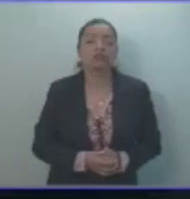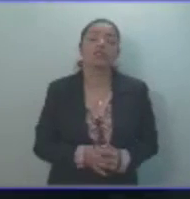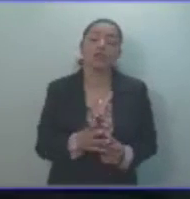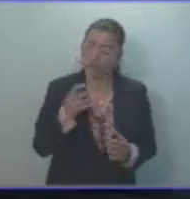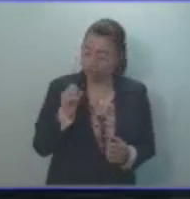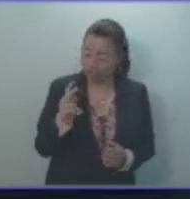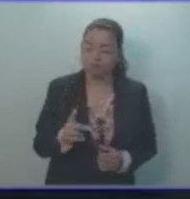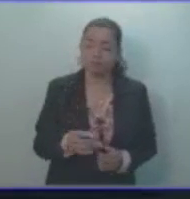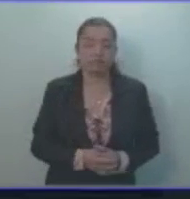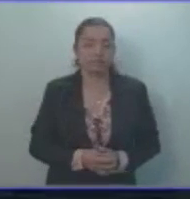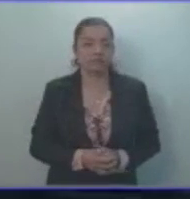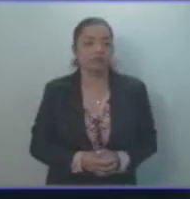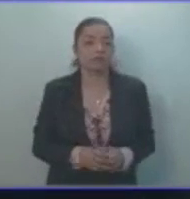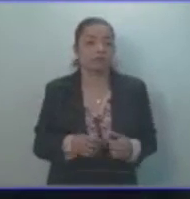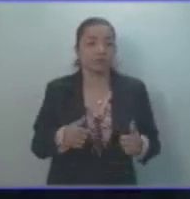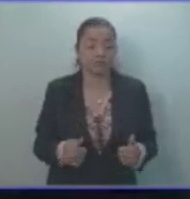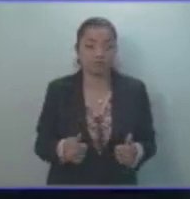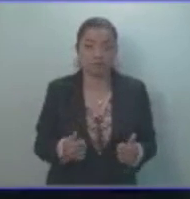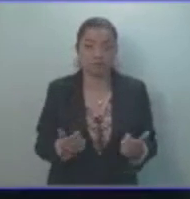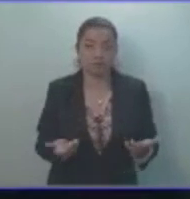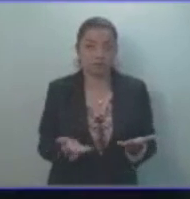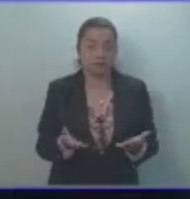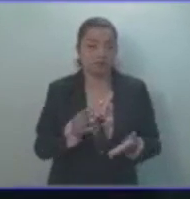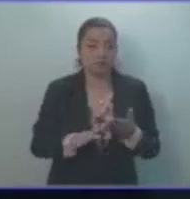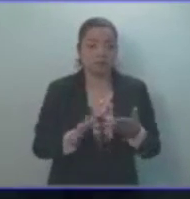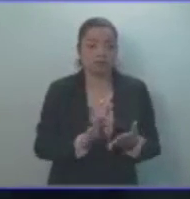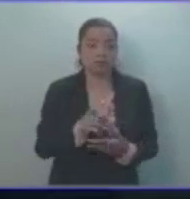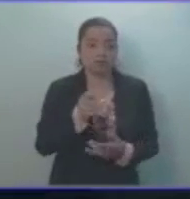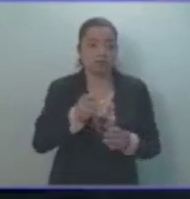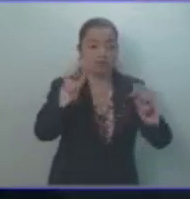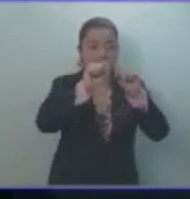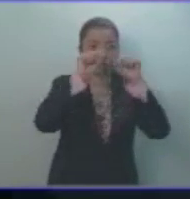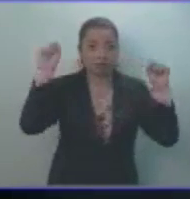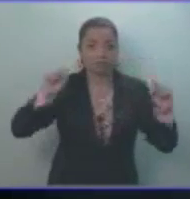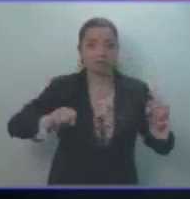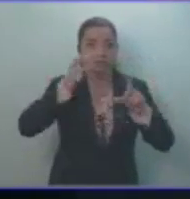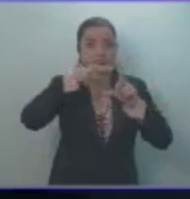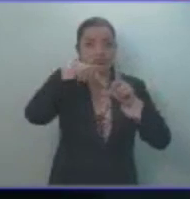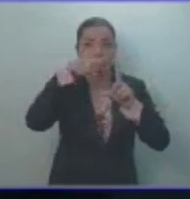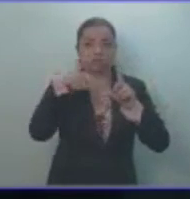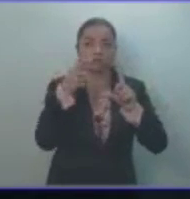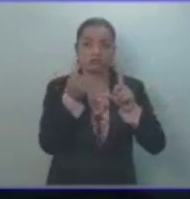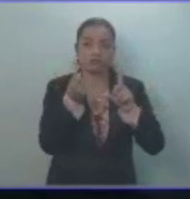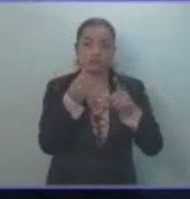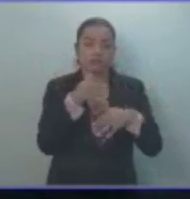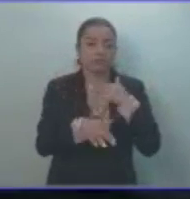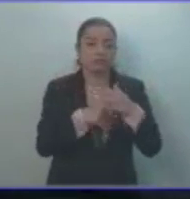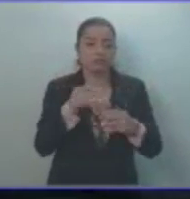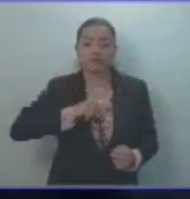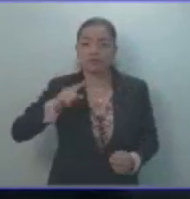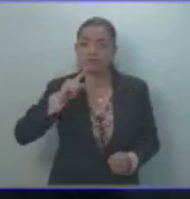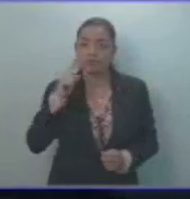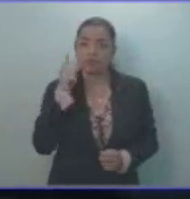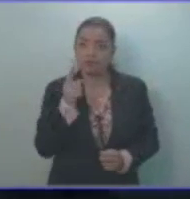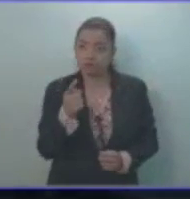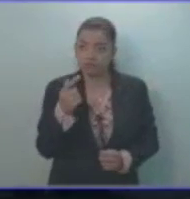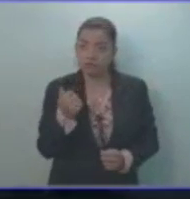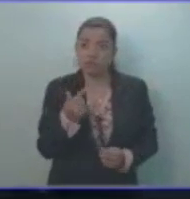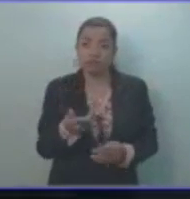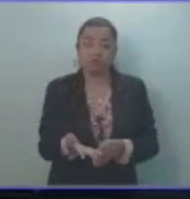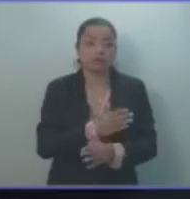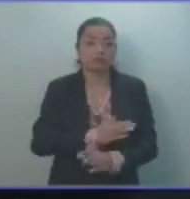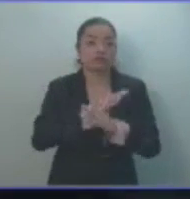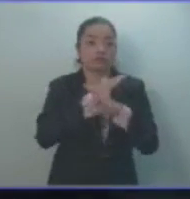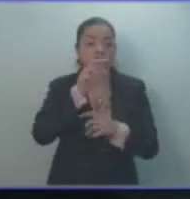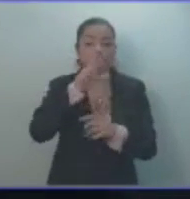ok. Bueno, el financiamiento al sistema de pensiones y fideicomiso de obligaciones previsionales asciende